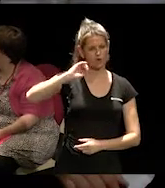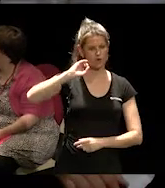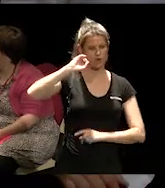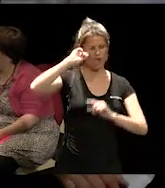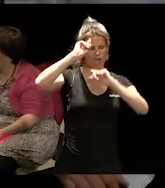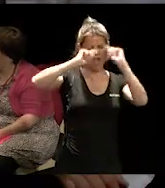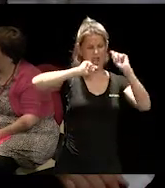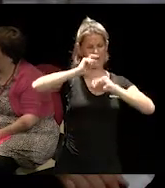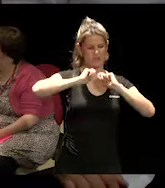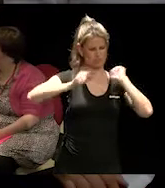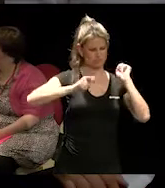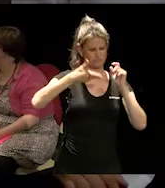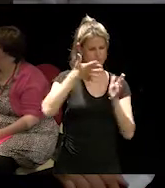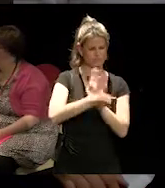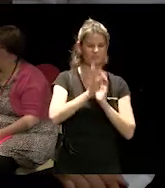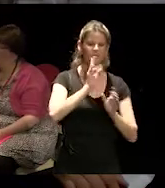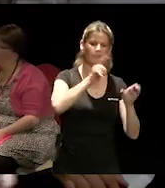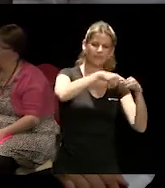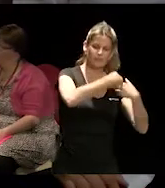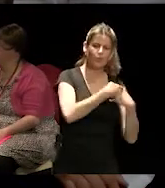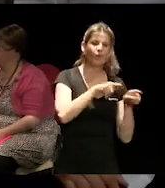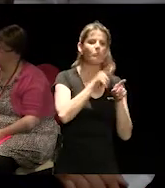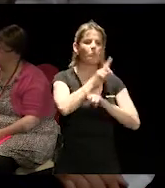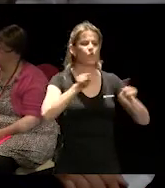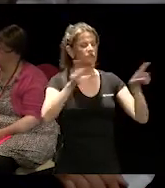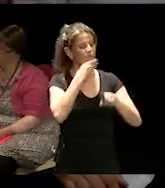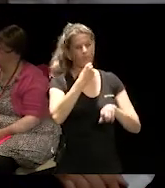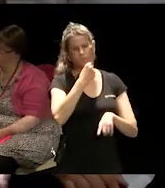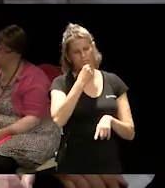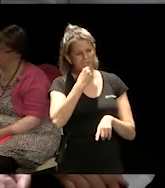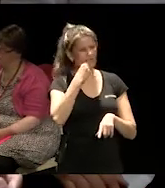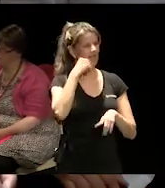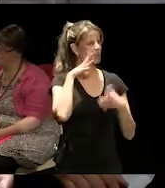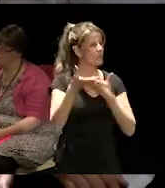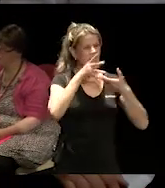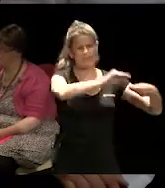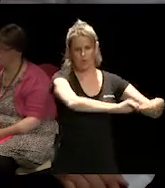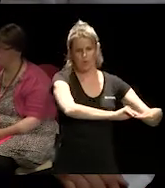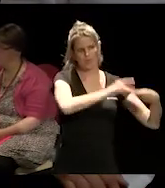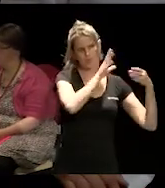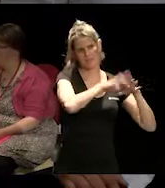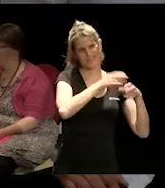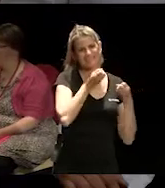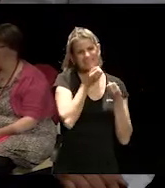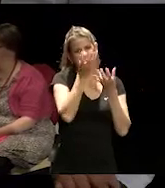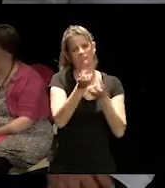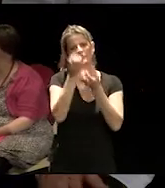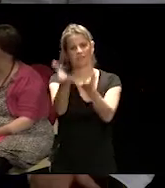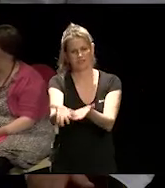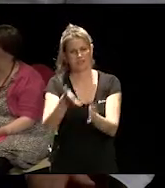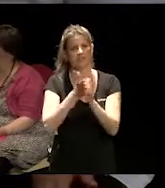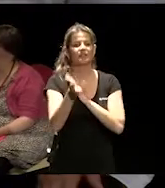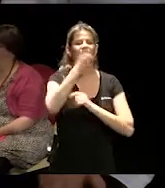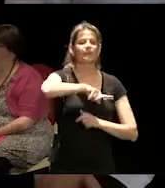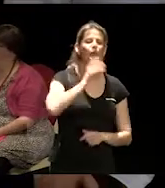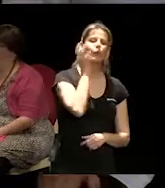muy bonita y muy adecuada para lo que queríamos transmitir. Y el cuento de José Saramago, que al final pues es también un cuento